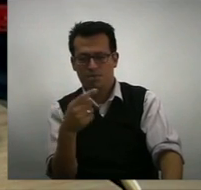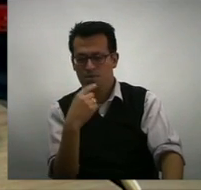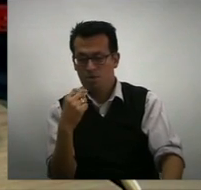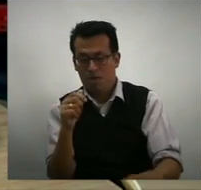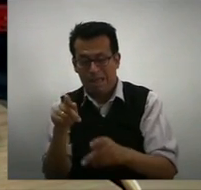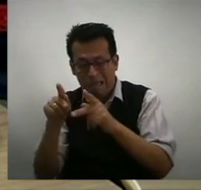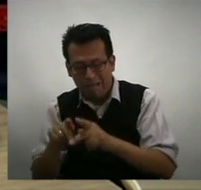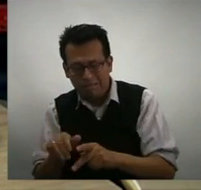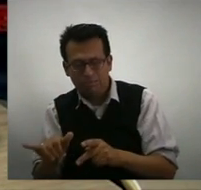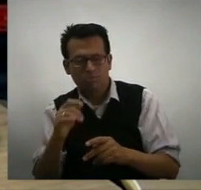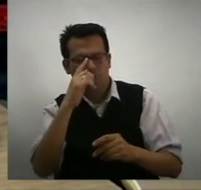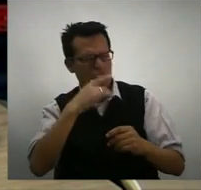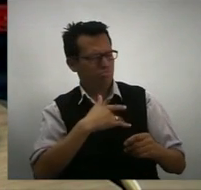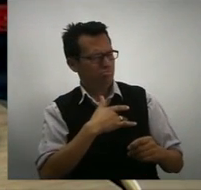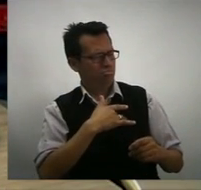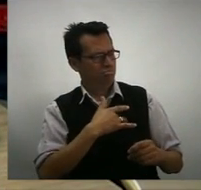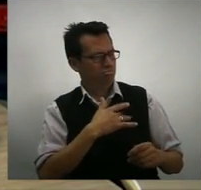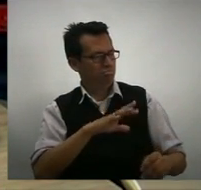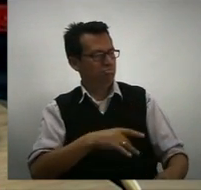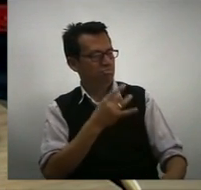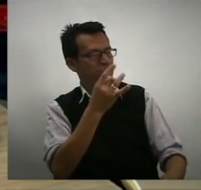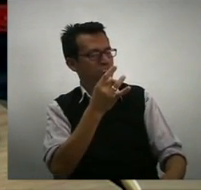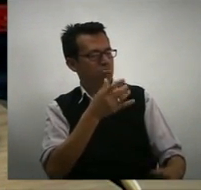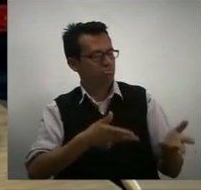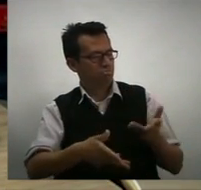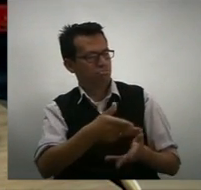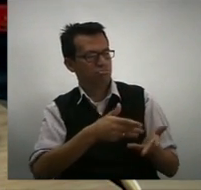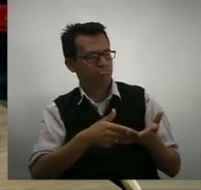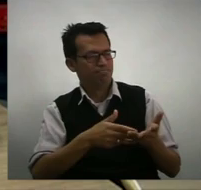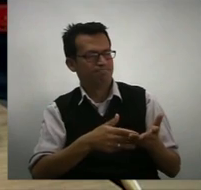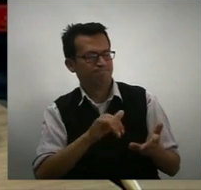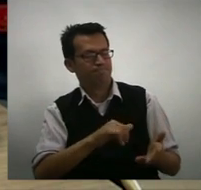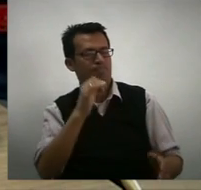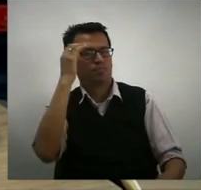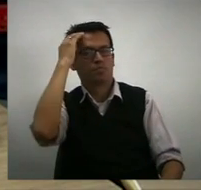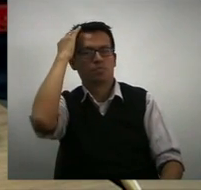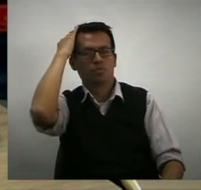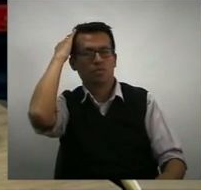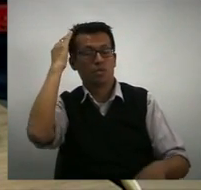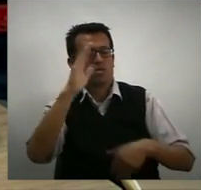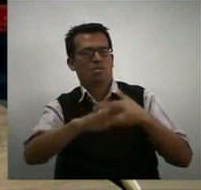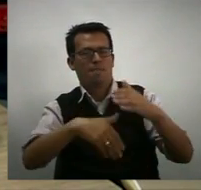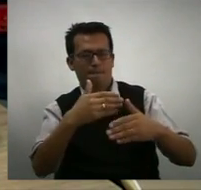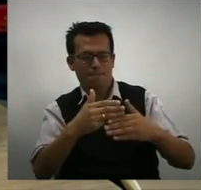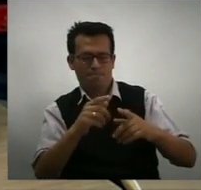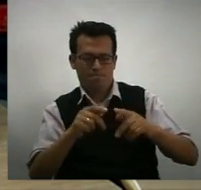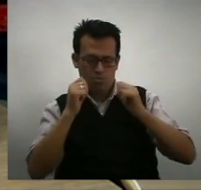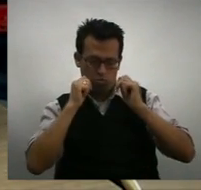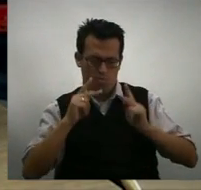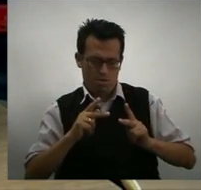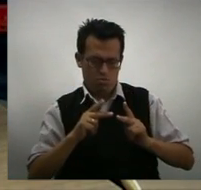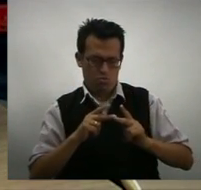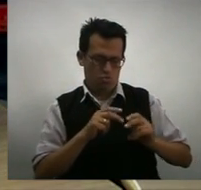espaciómeno. Él es fugacidad de sentido que le otorga el cuerpo ausencia de sí, olvido, desarraigo del